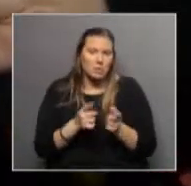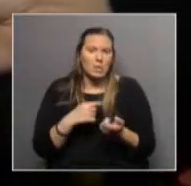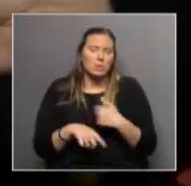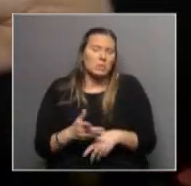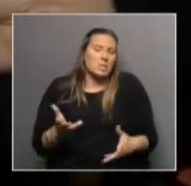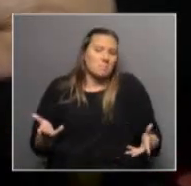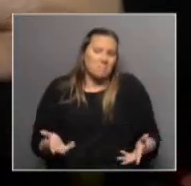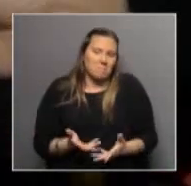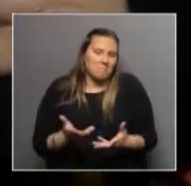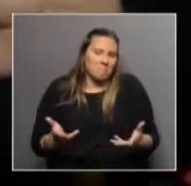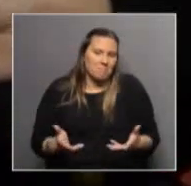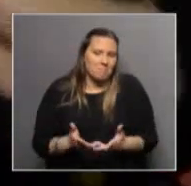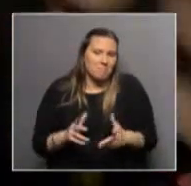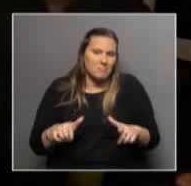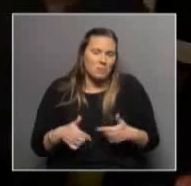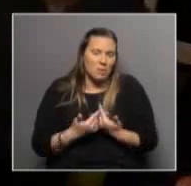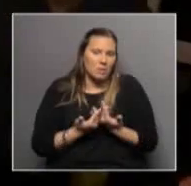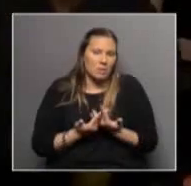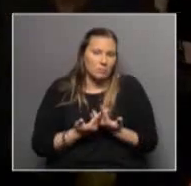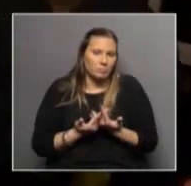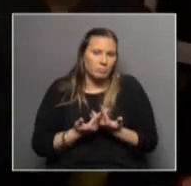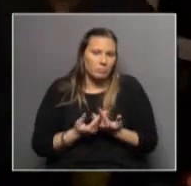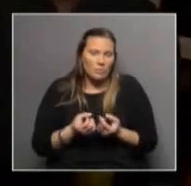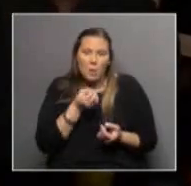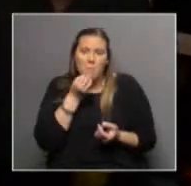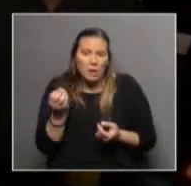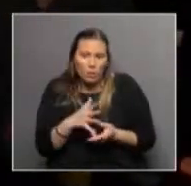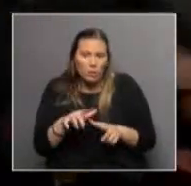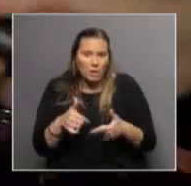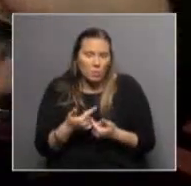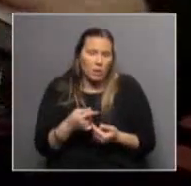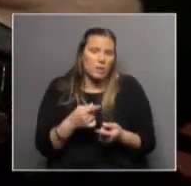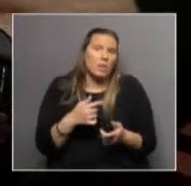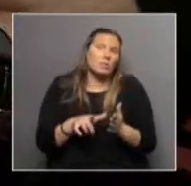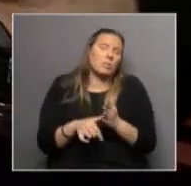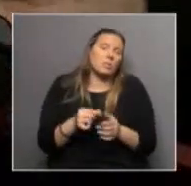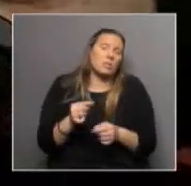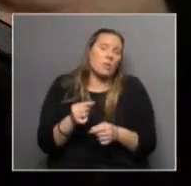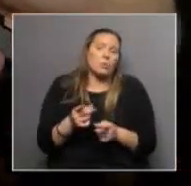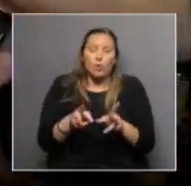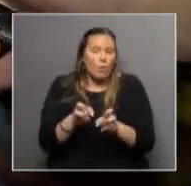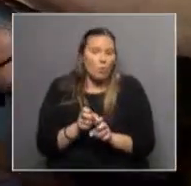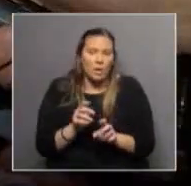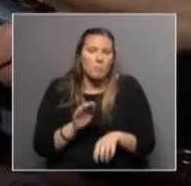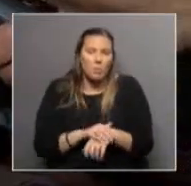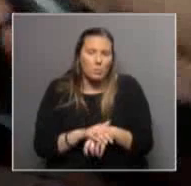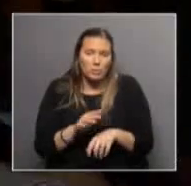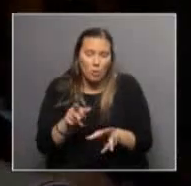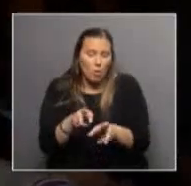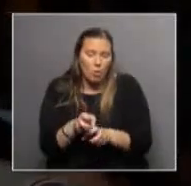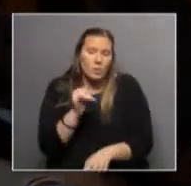que no hay. Repuntes no. Parciales que duran lo que un suspiro, digamos. Ahí está,